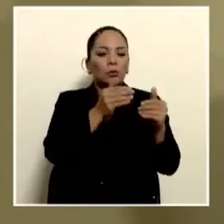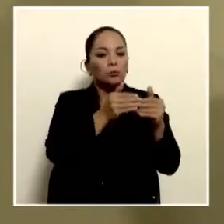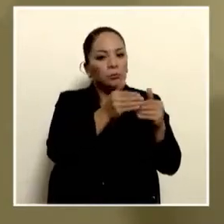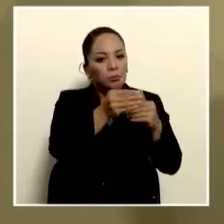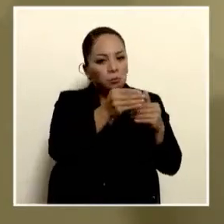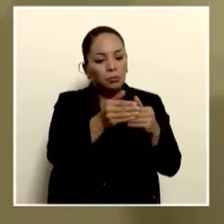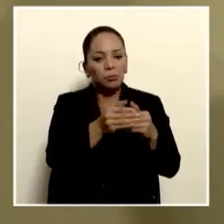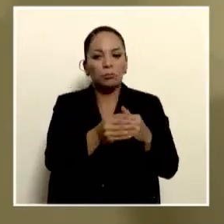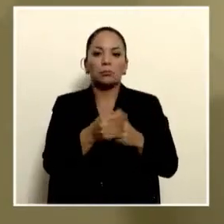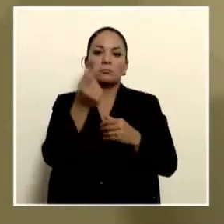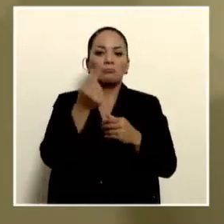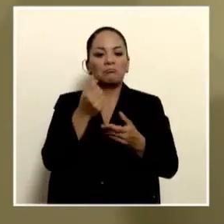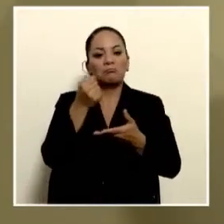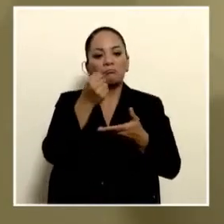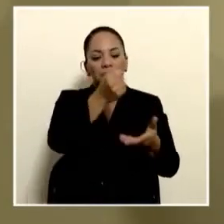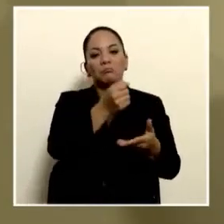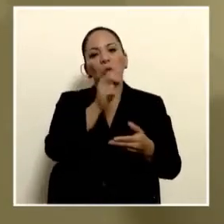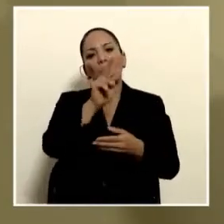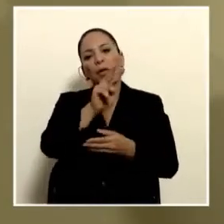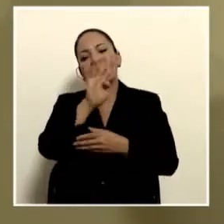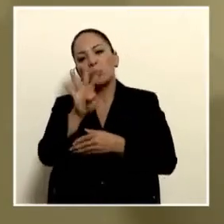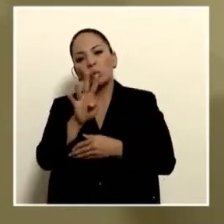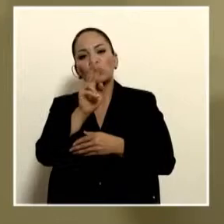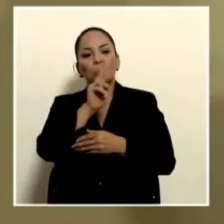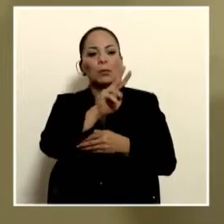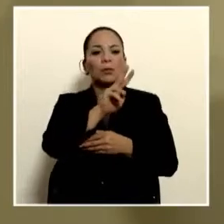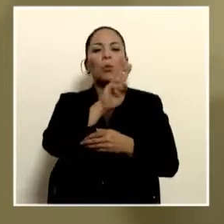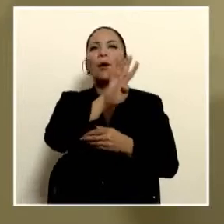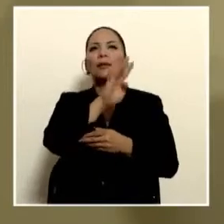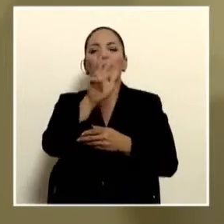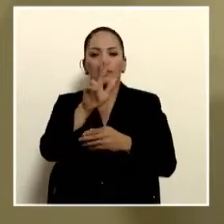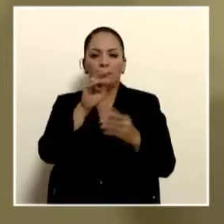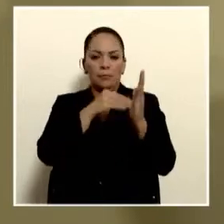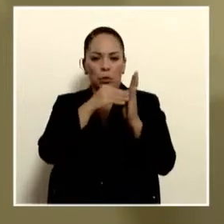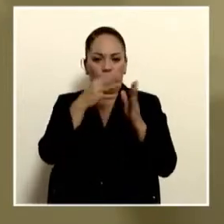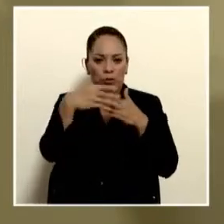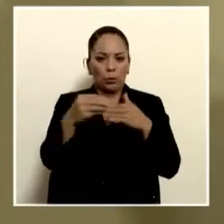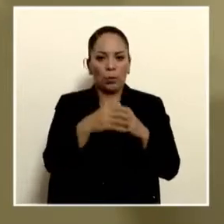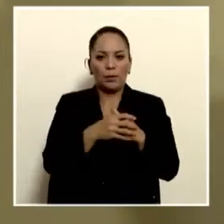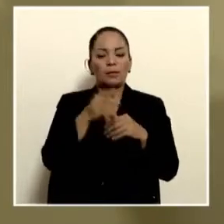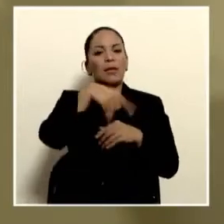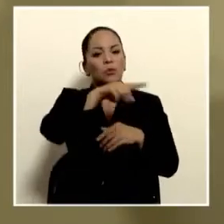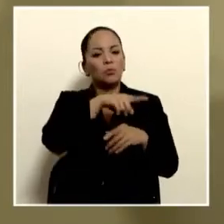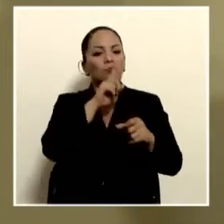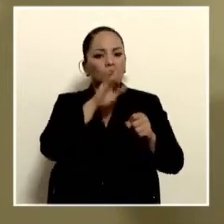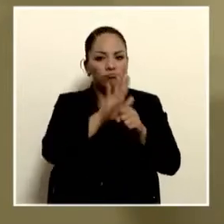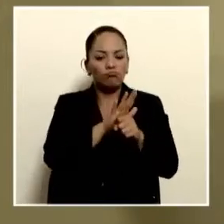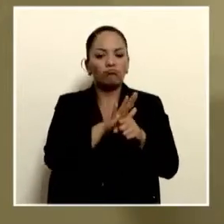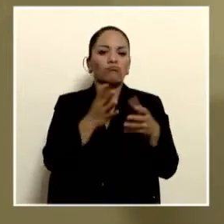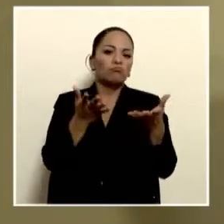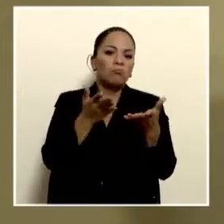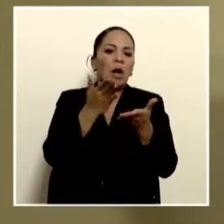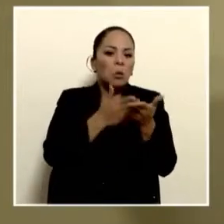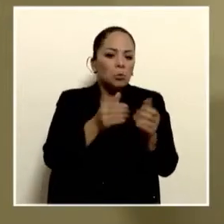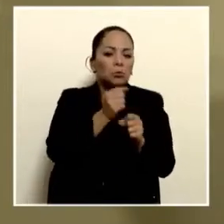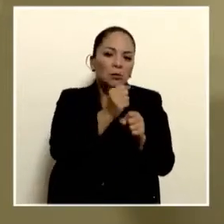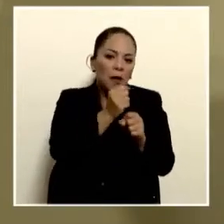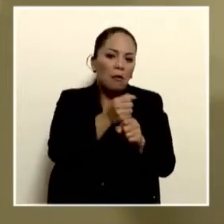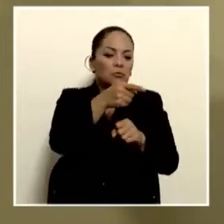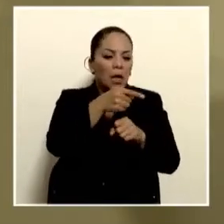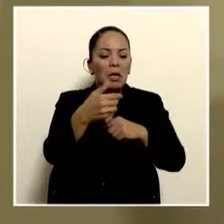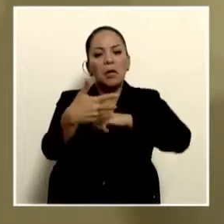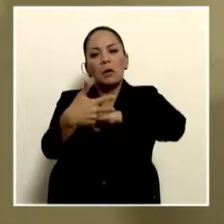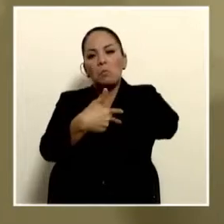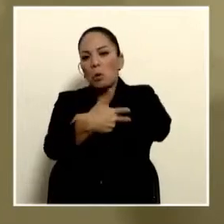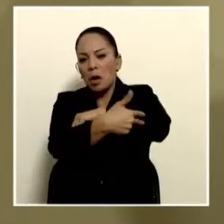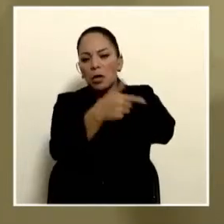inversión aproximadamente de 42, 43 millones de dólares, en la cual ellos se comprometían a hacer ciertas obras en el puerto, que incluía,